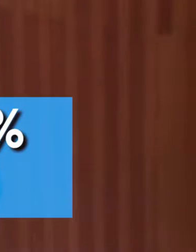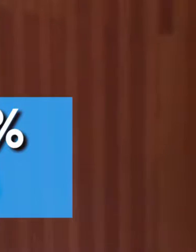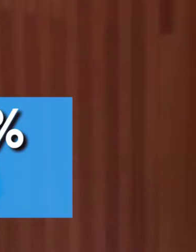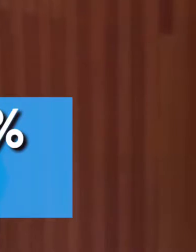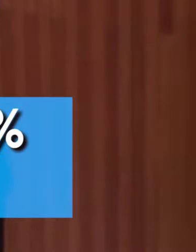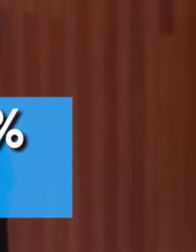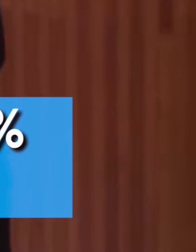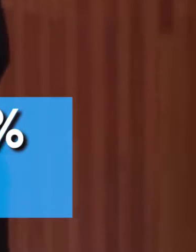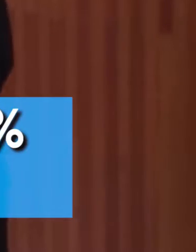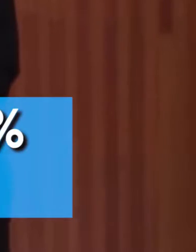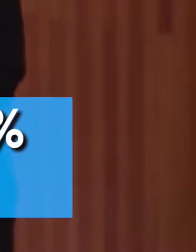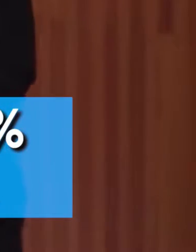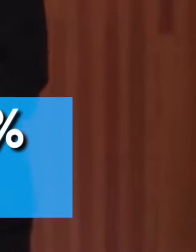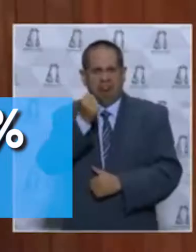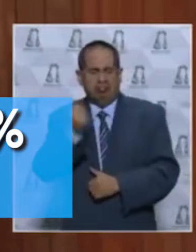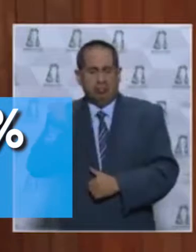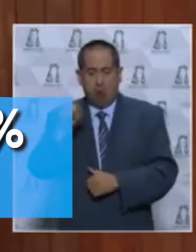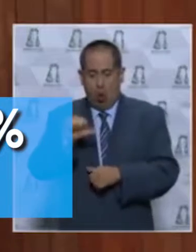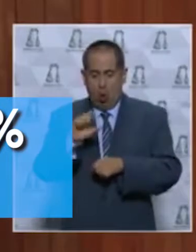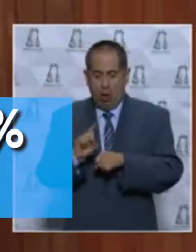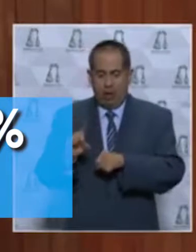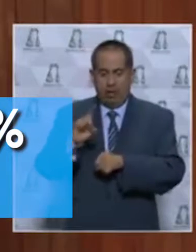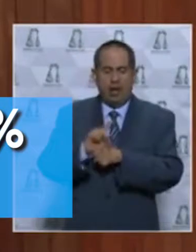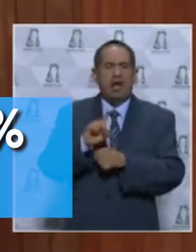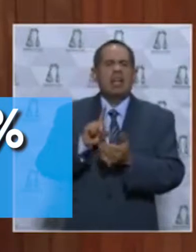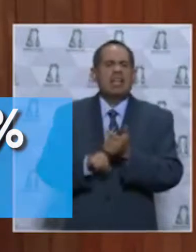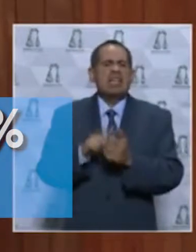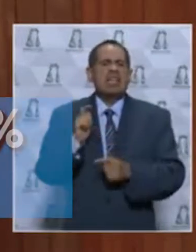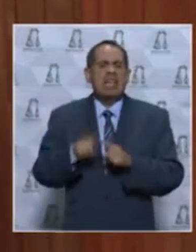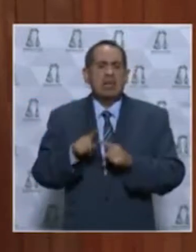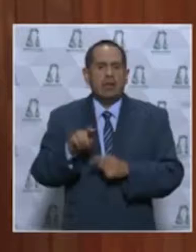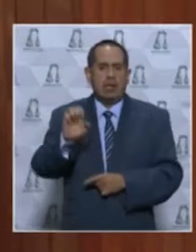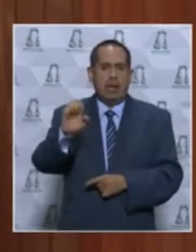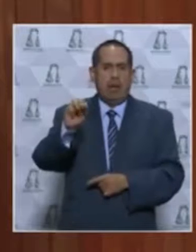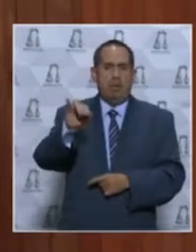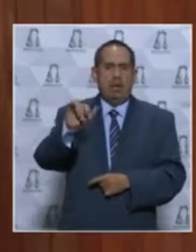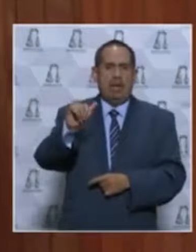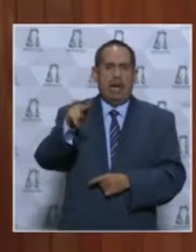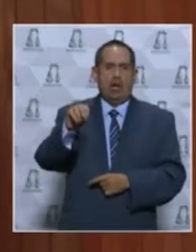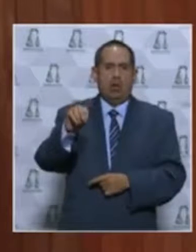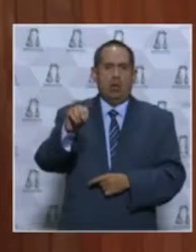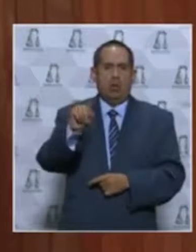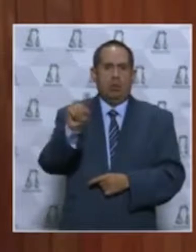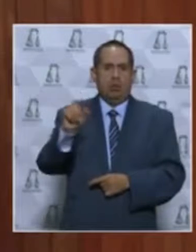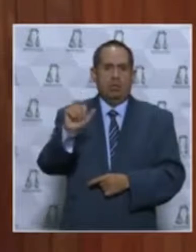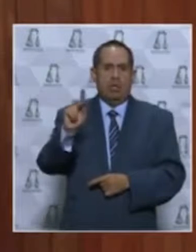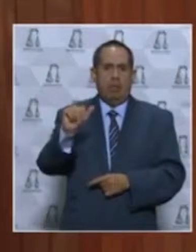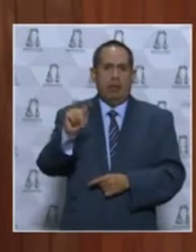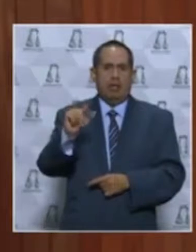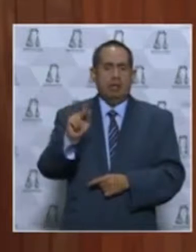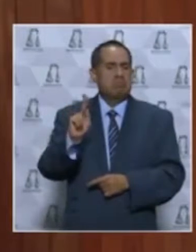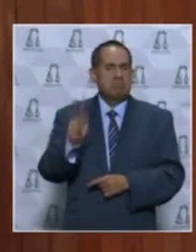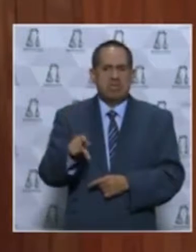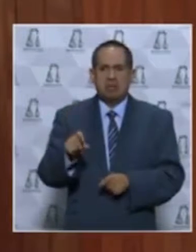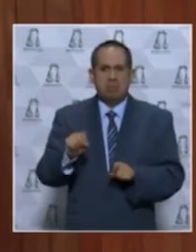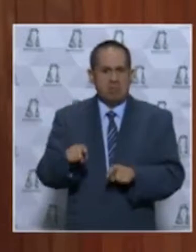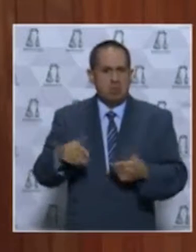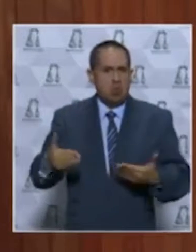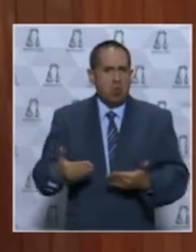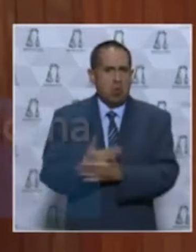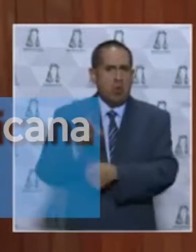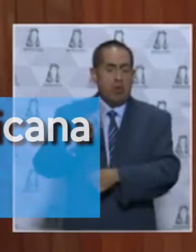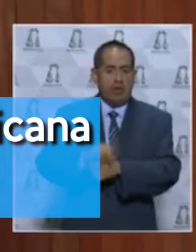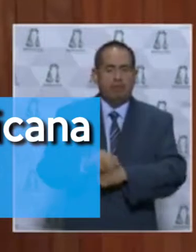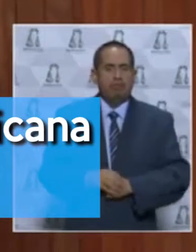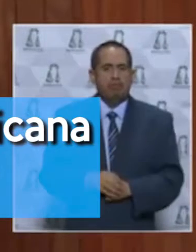un 53.19% de los sufragios emitidos. AMLO emitió un mensaje ya como presidente electo para el periodo 2018-2024,